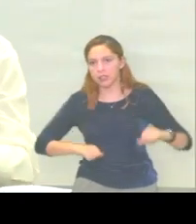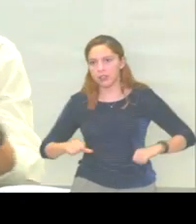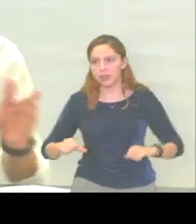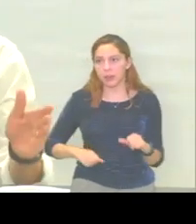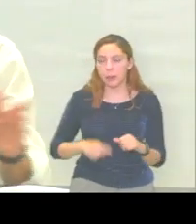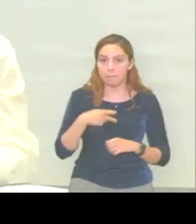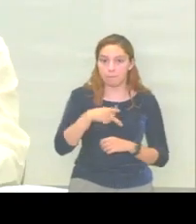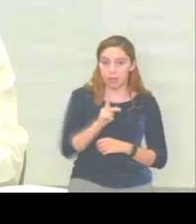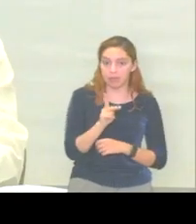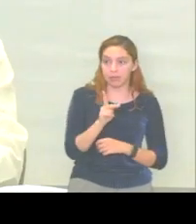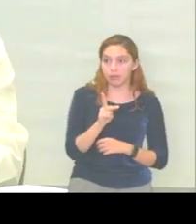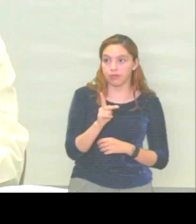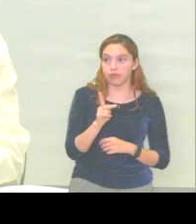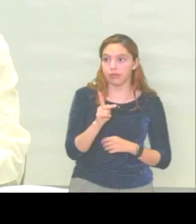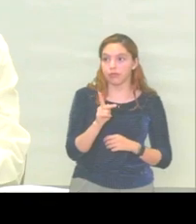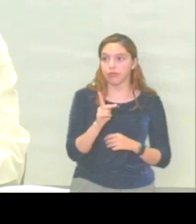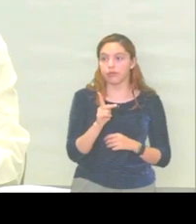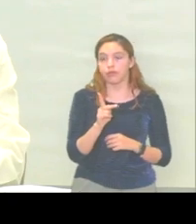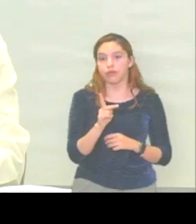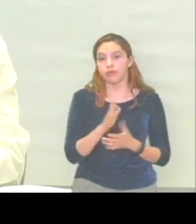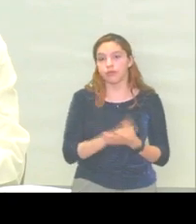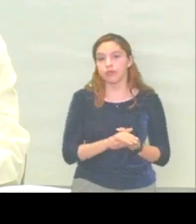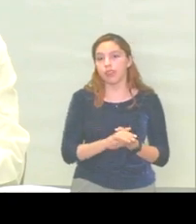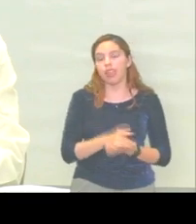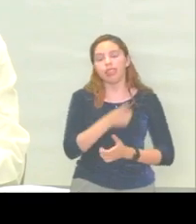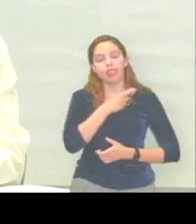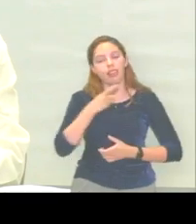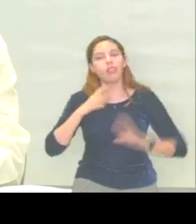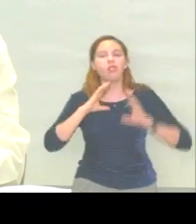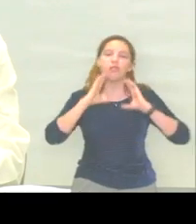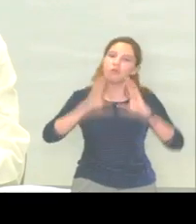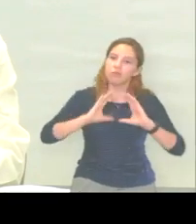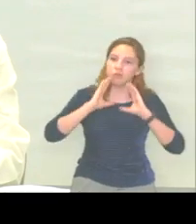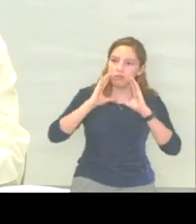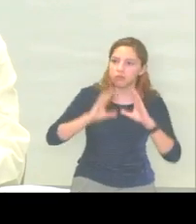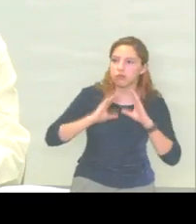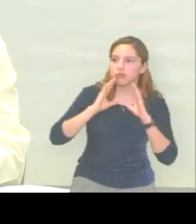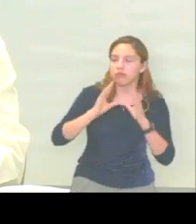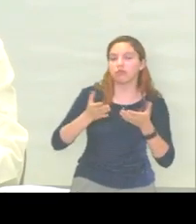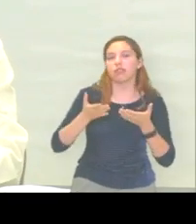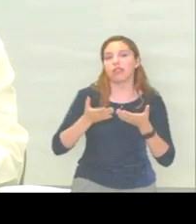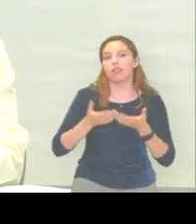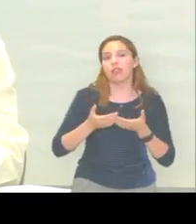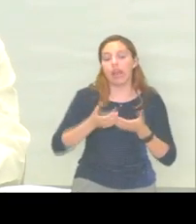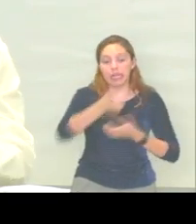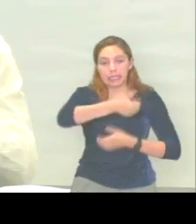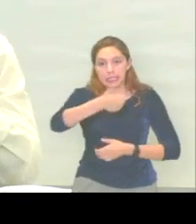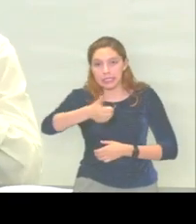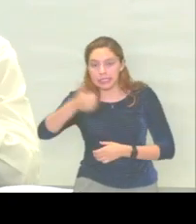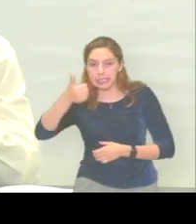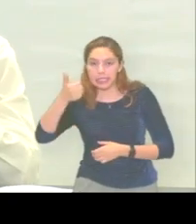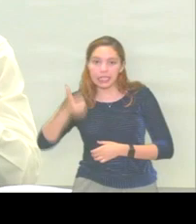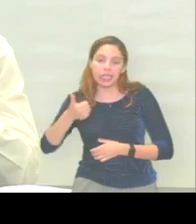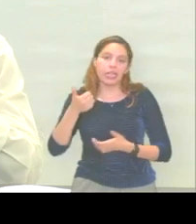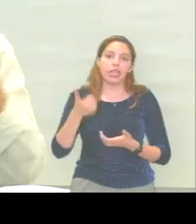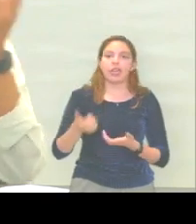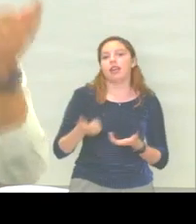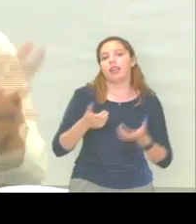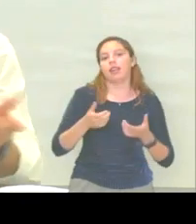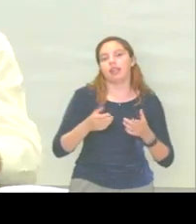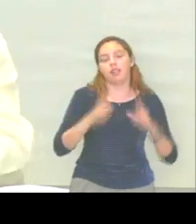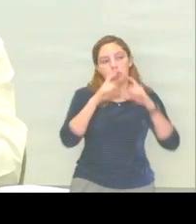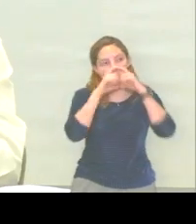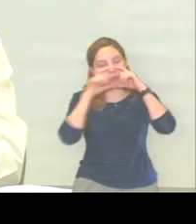mismo tiempo con mucho cuidado de nuestras propias medidas preventivas, como es el